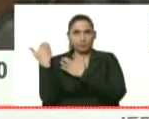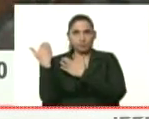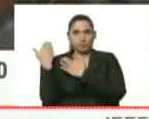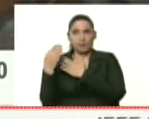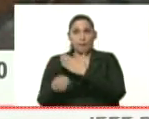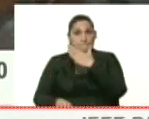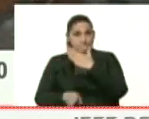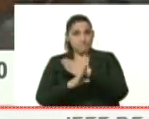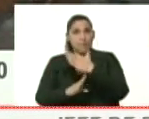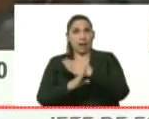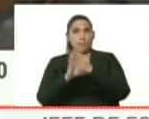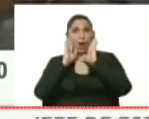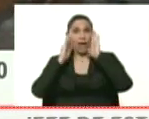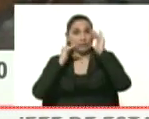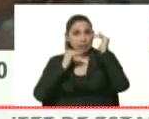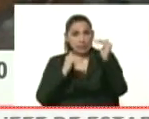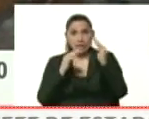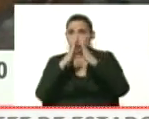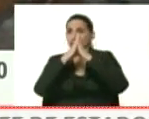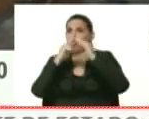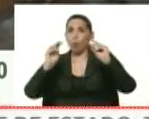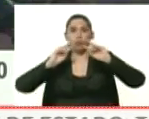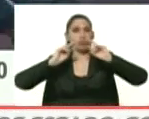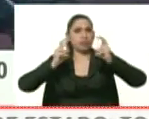vamos a atender todos esos temas.